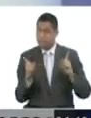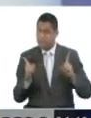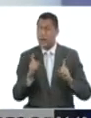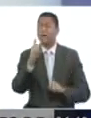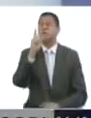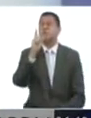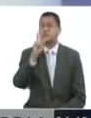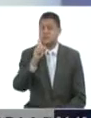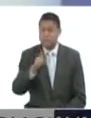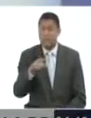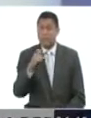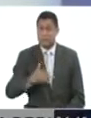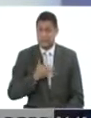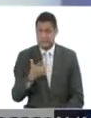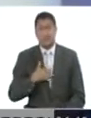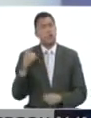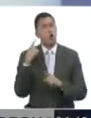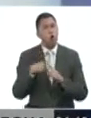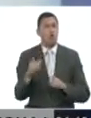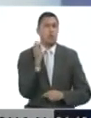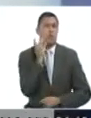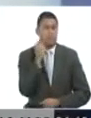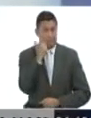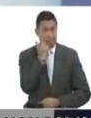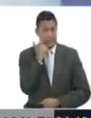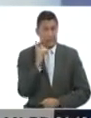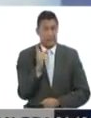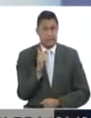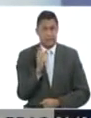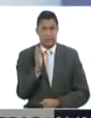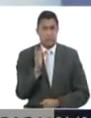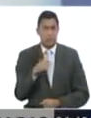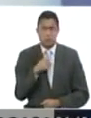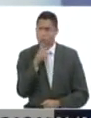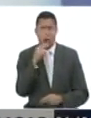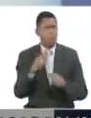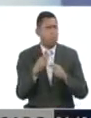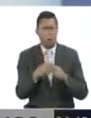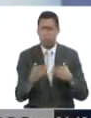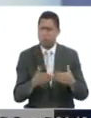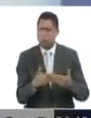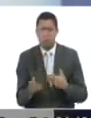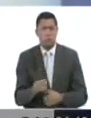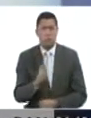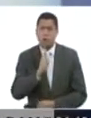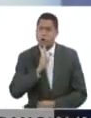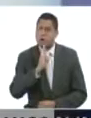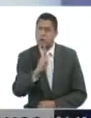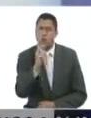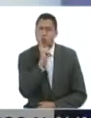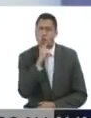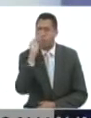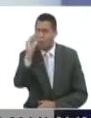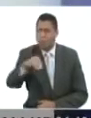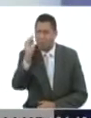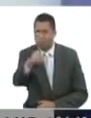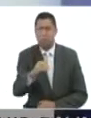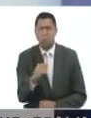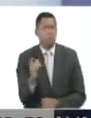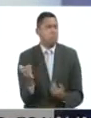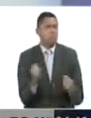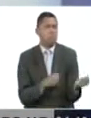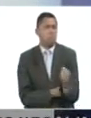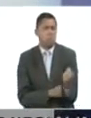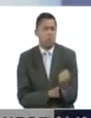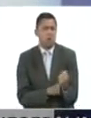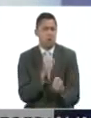de estos síntomas pueden haber otras cosas llamativas, de repente no hay sentido de peligro, no responden por su nombre cuando se les llama por su nombre